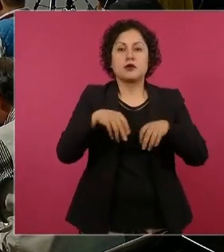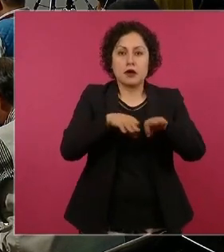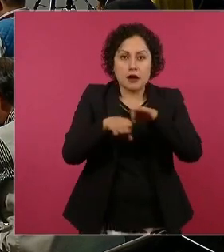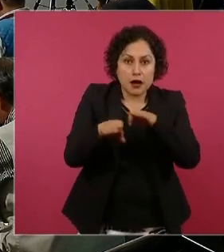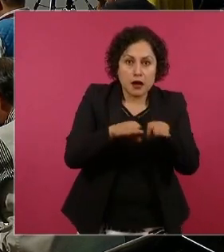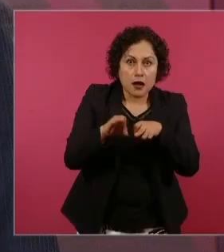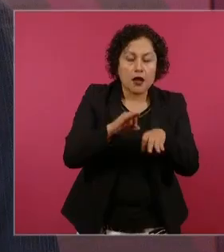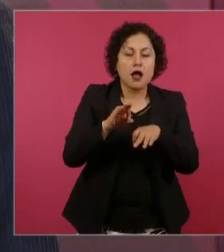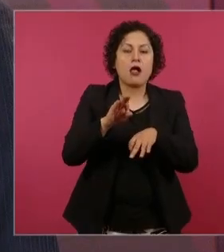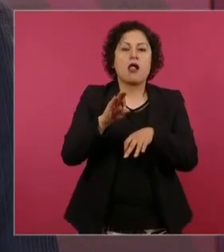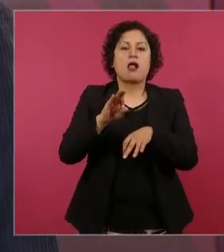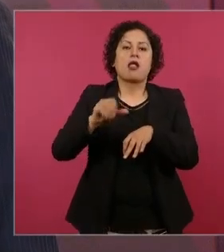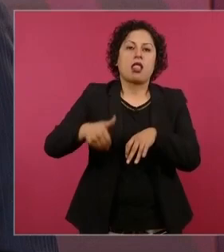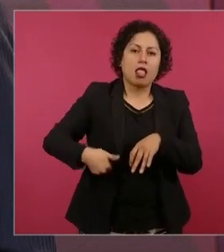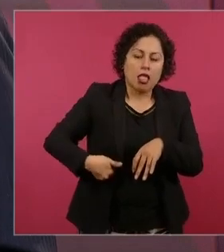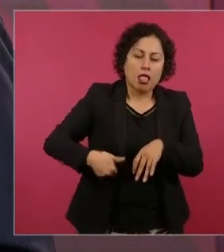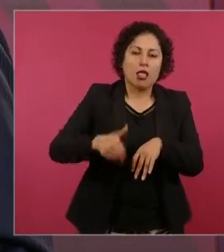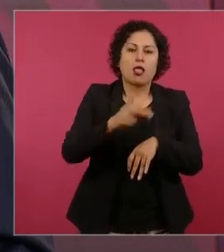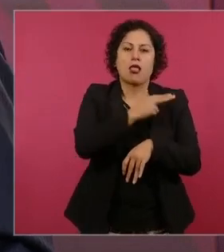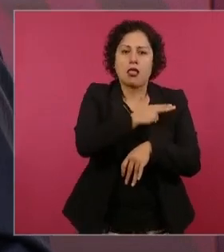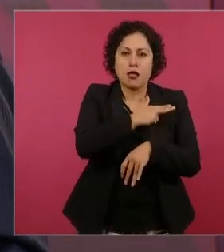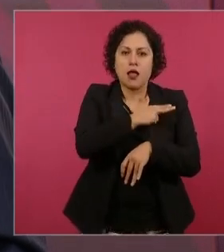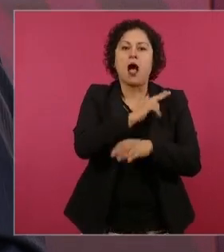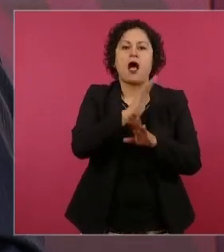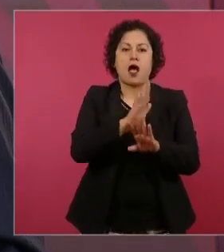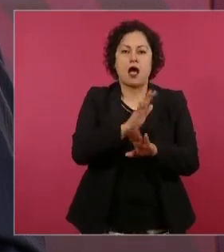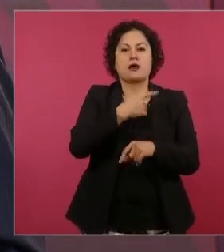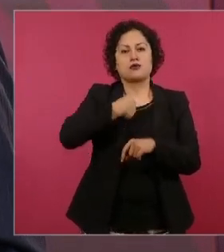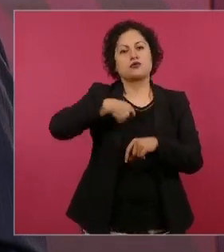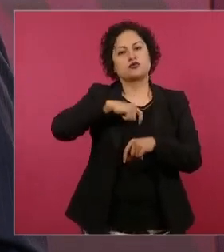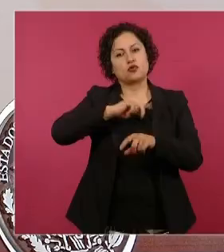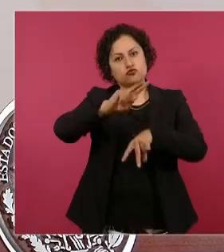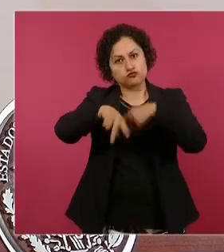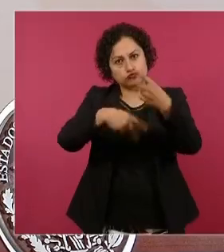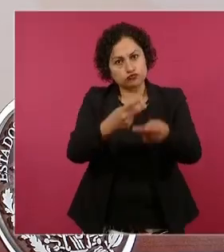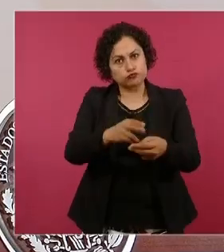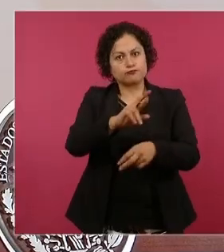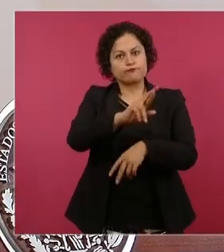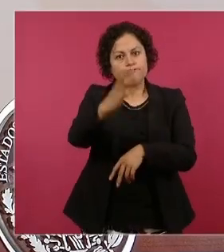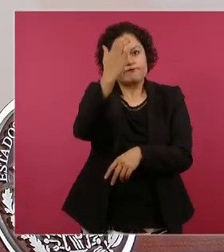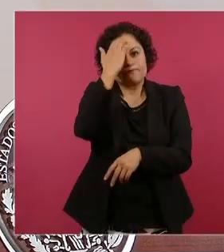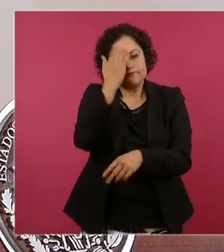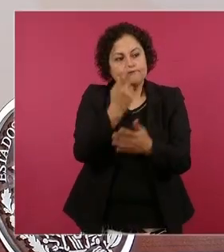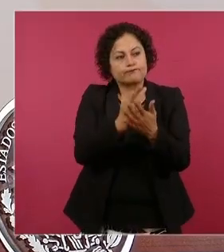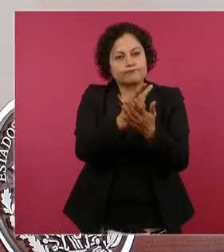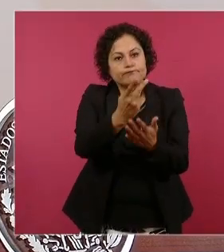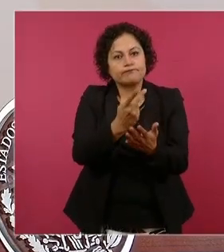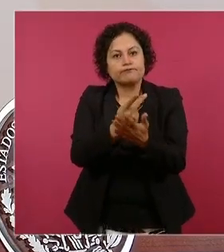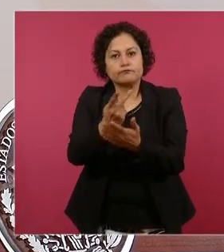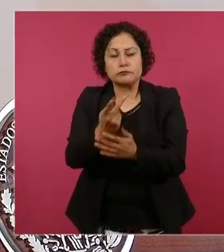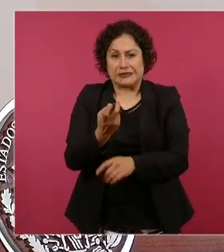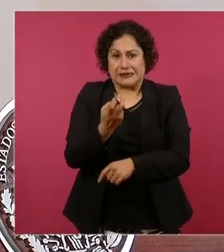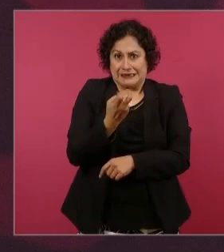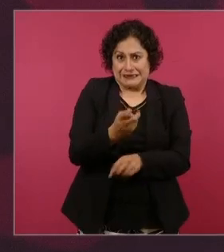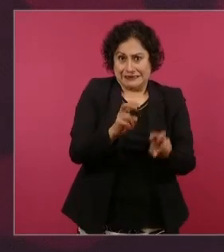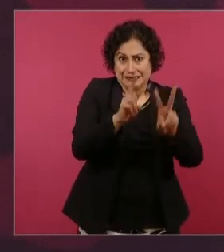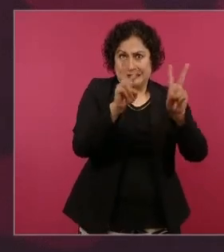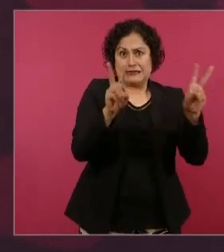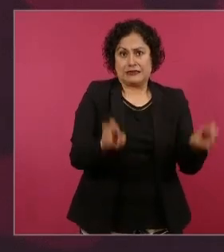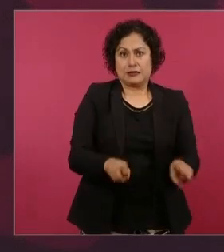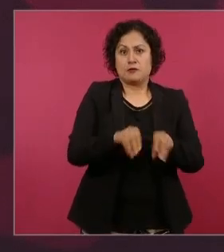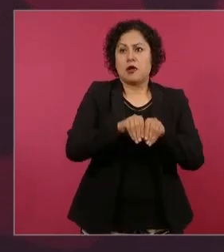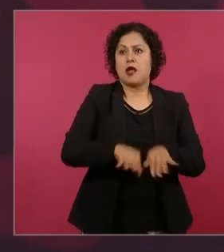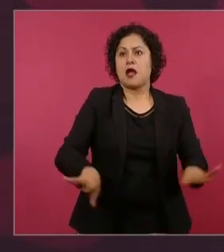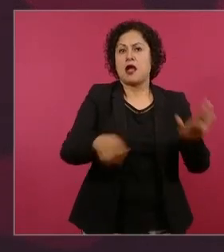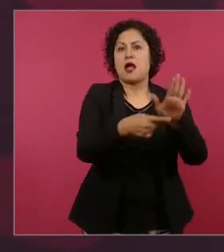y se les hace un reconocimiento. No se difunde